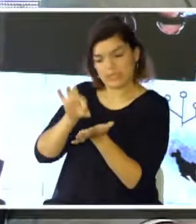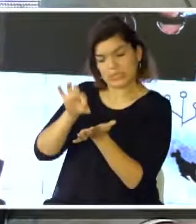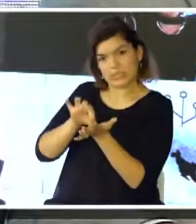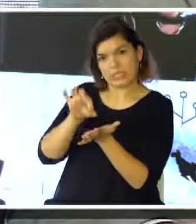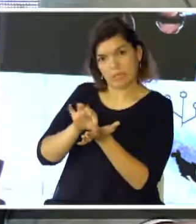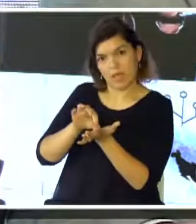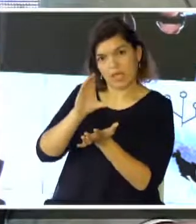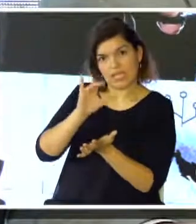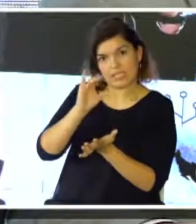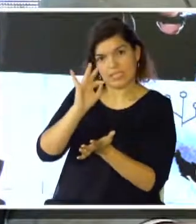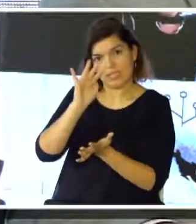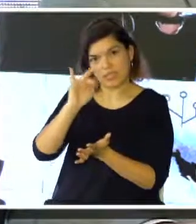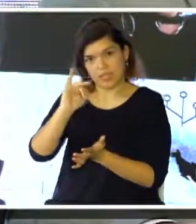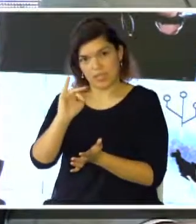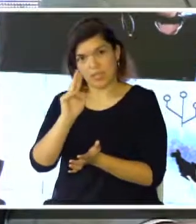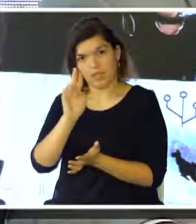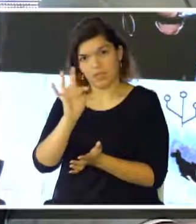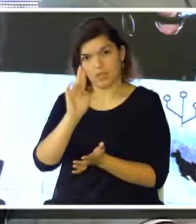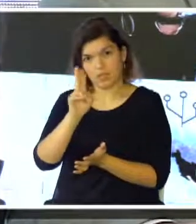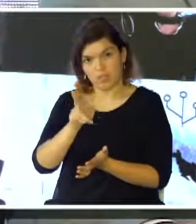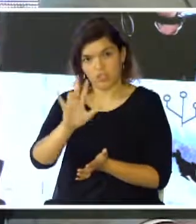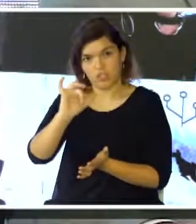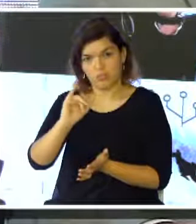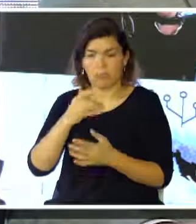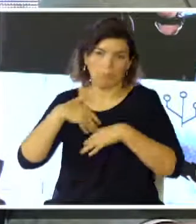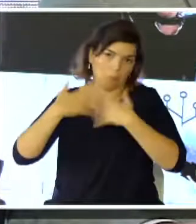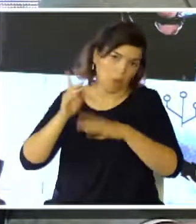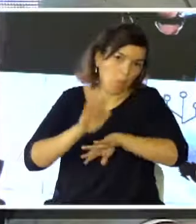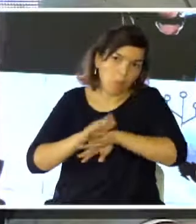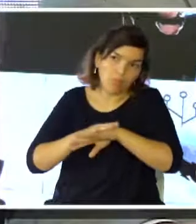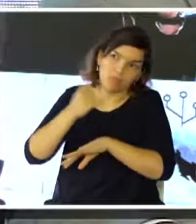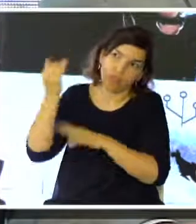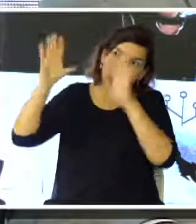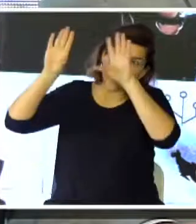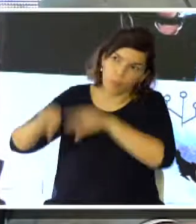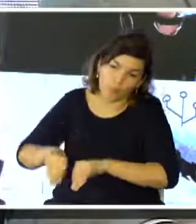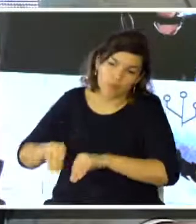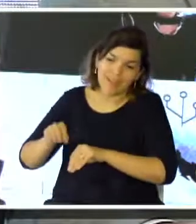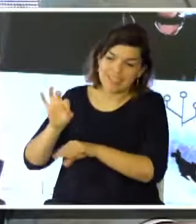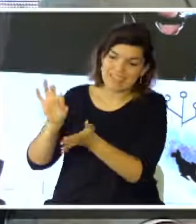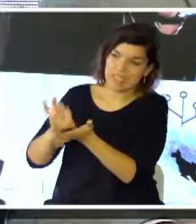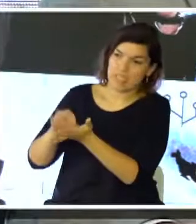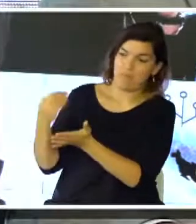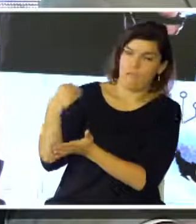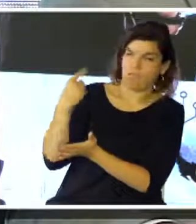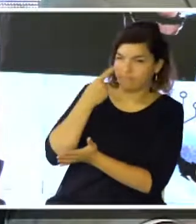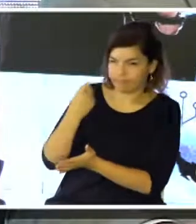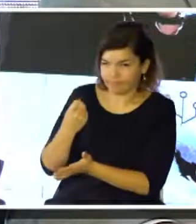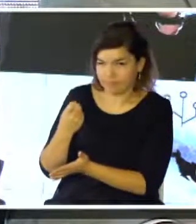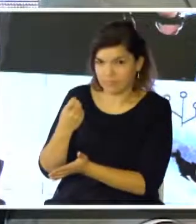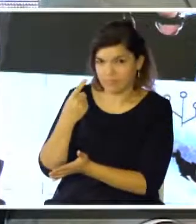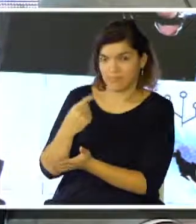del city touch de una luz que a cualquier hora del día se apaga por algún problema el sistema automáticamente detecta que está